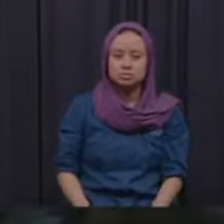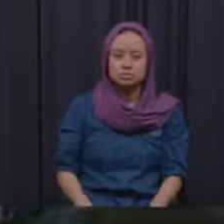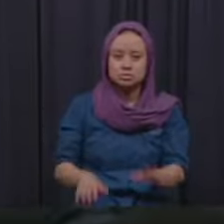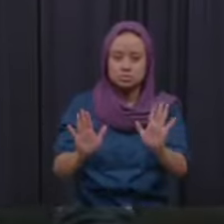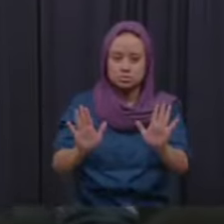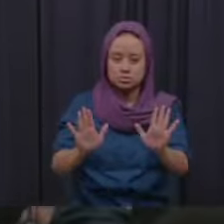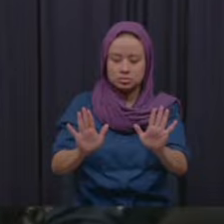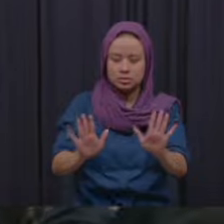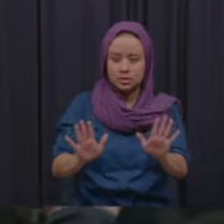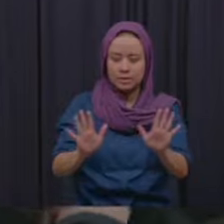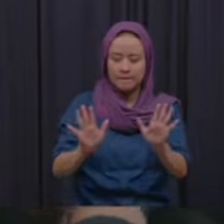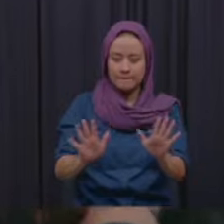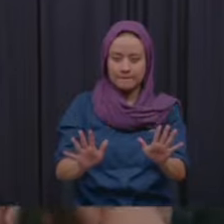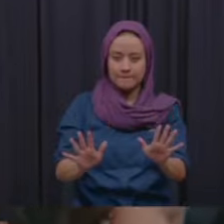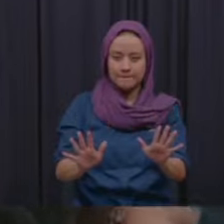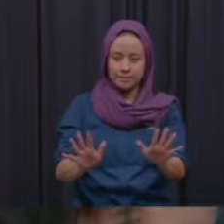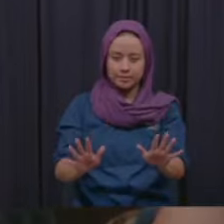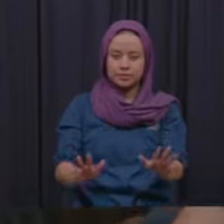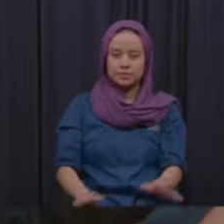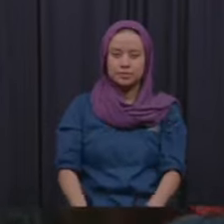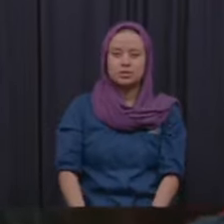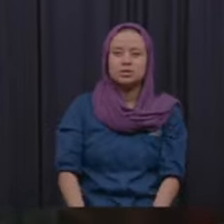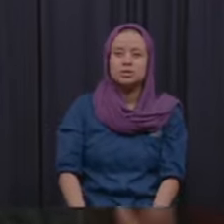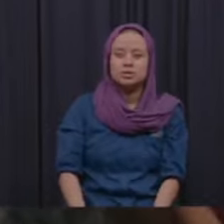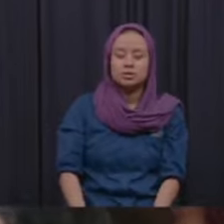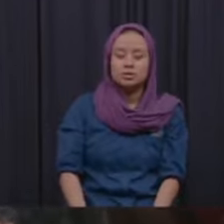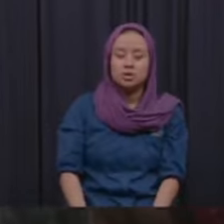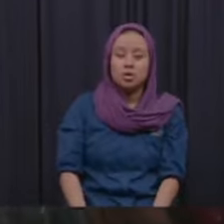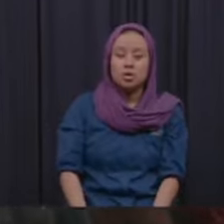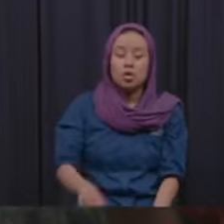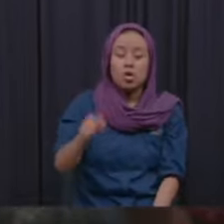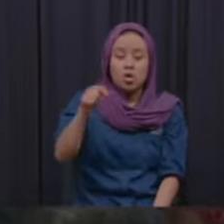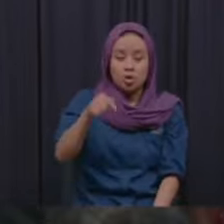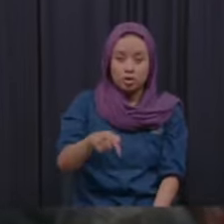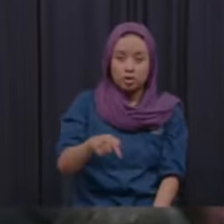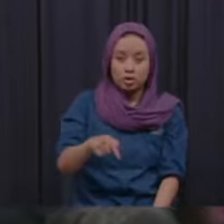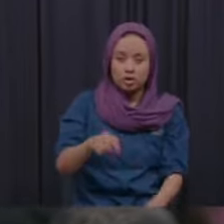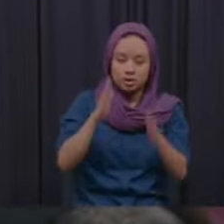Detente un momento. Como buen soldado, oye la instrucción.